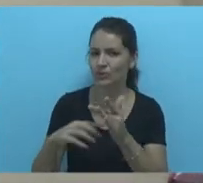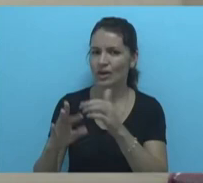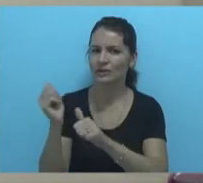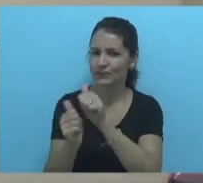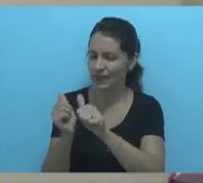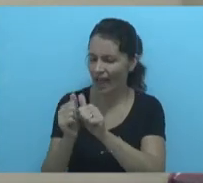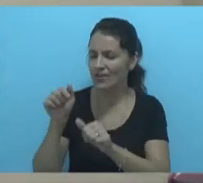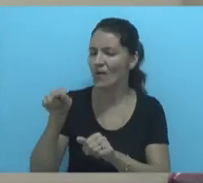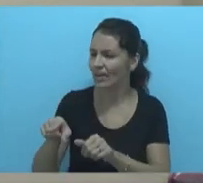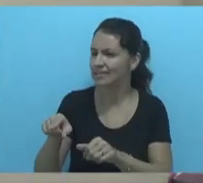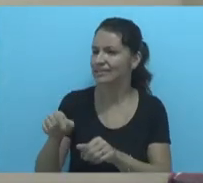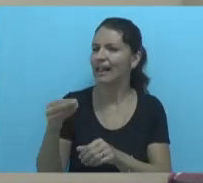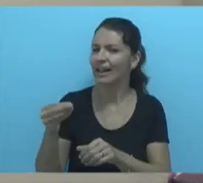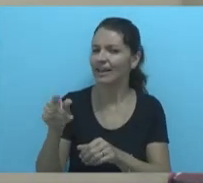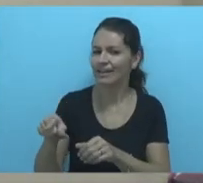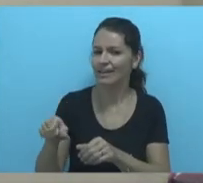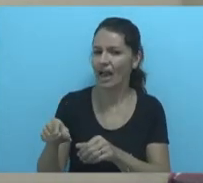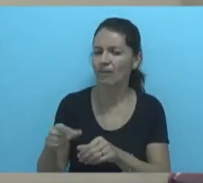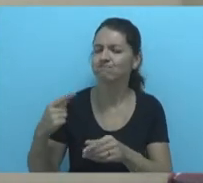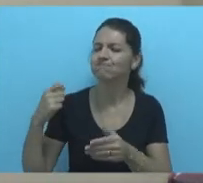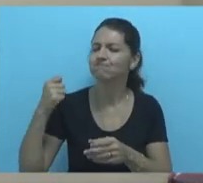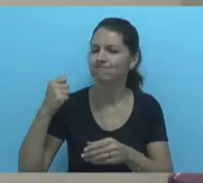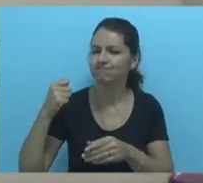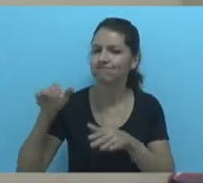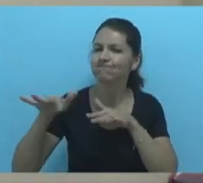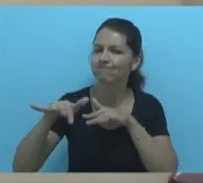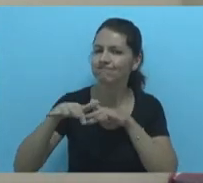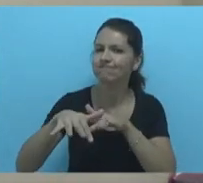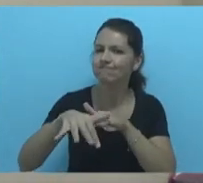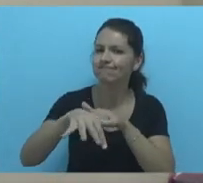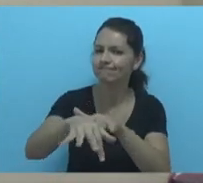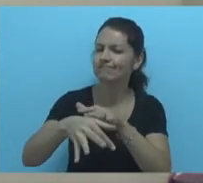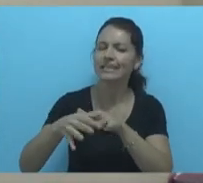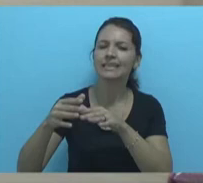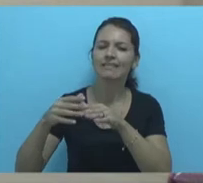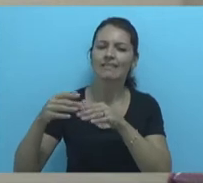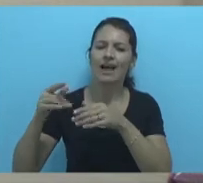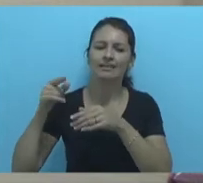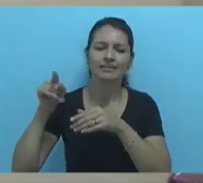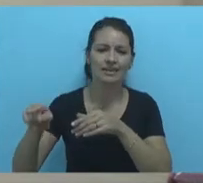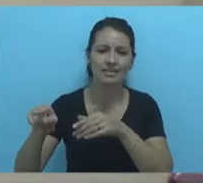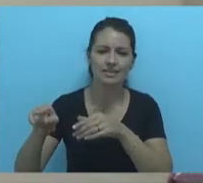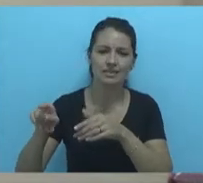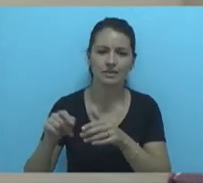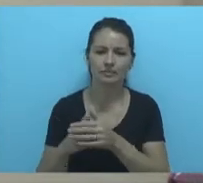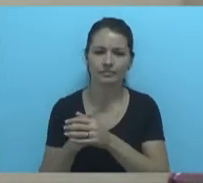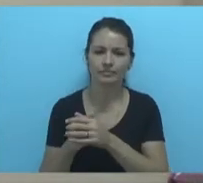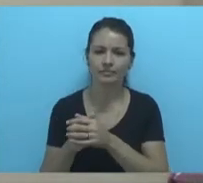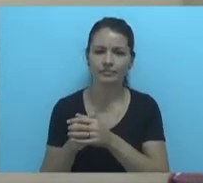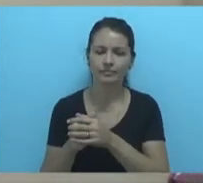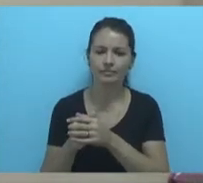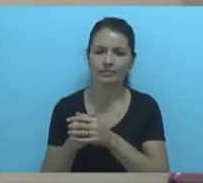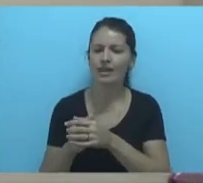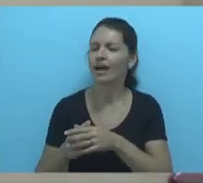Rosario, pero fundamentalmente es una militante histórica de Giros y constructora de